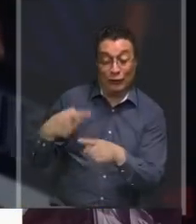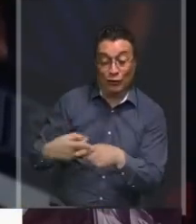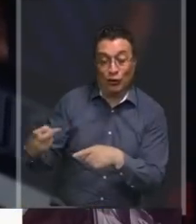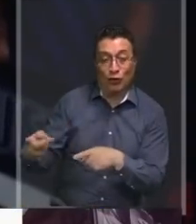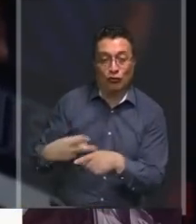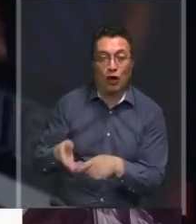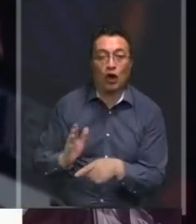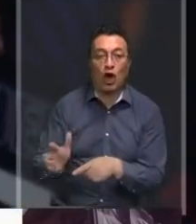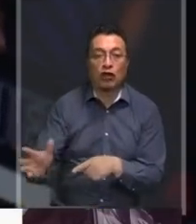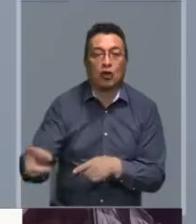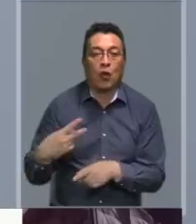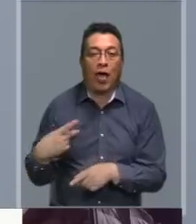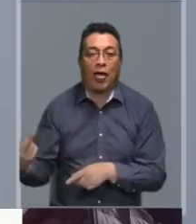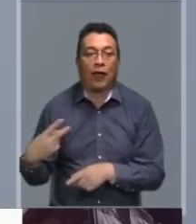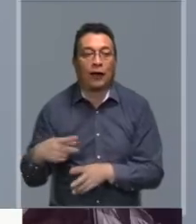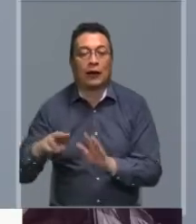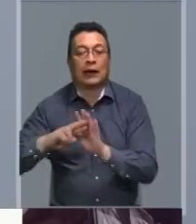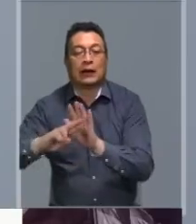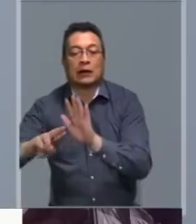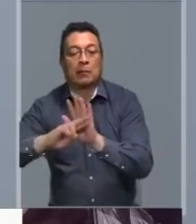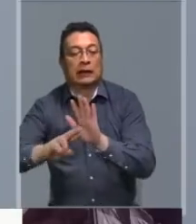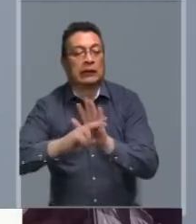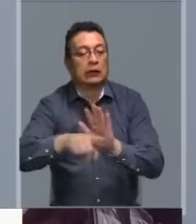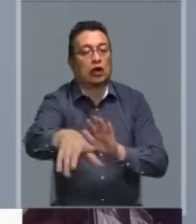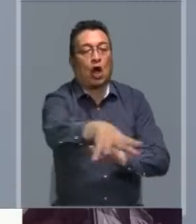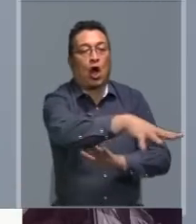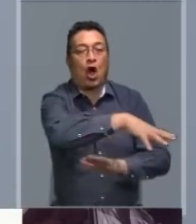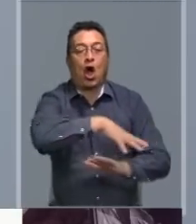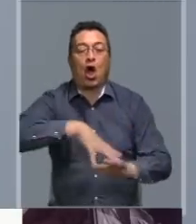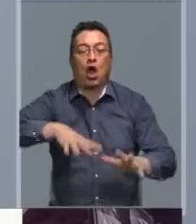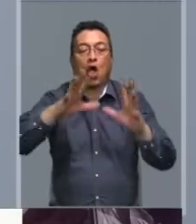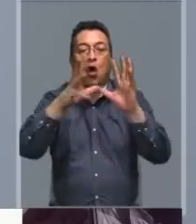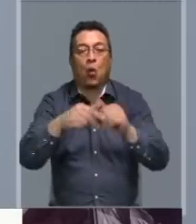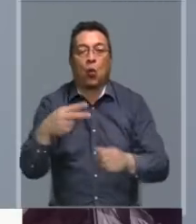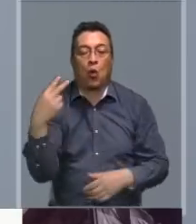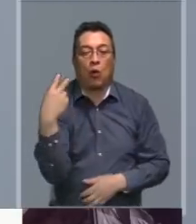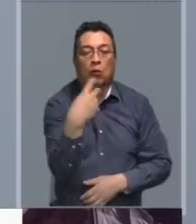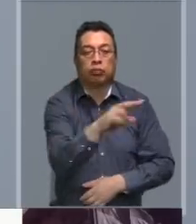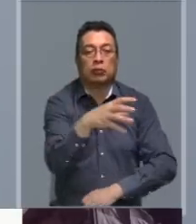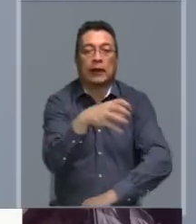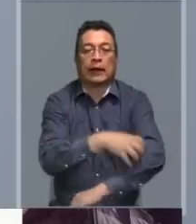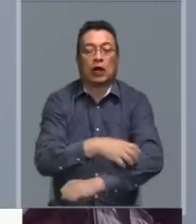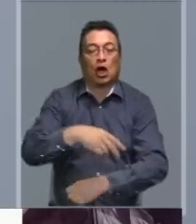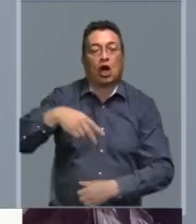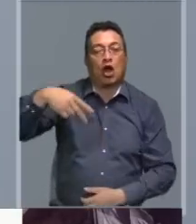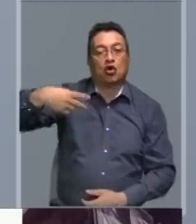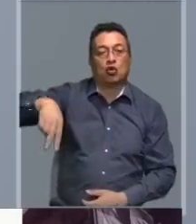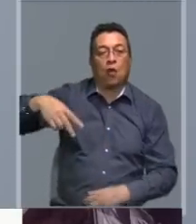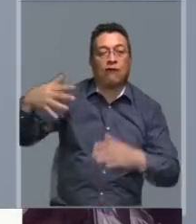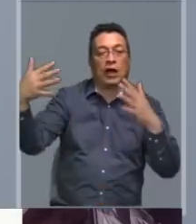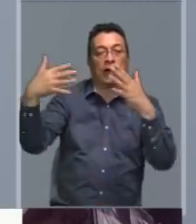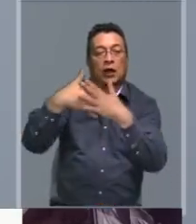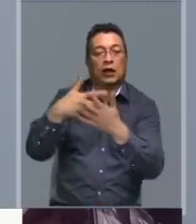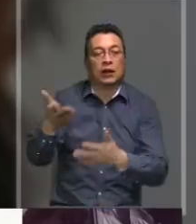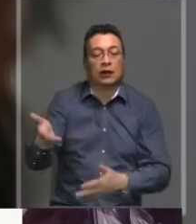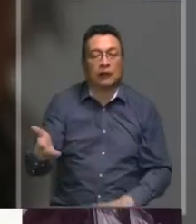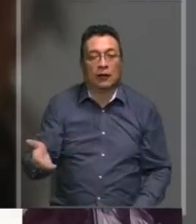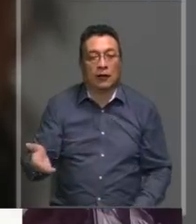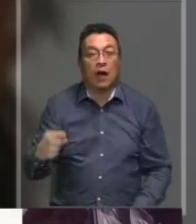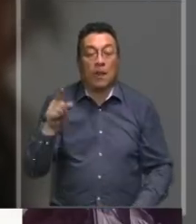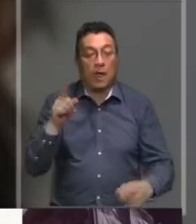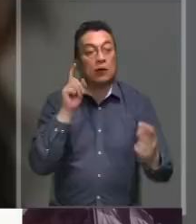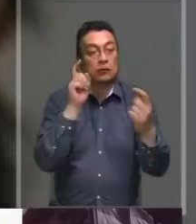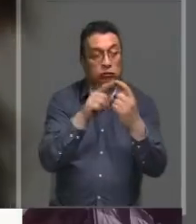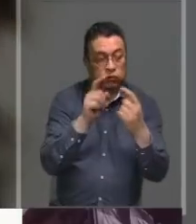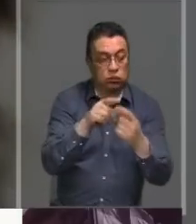continúa representando a gran parte del plantel del conjunto de la región del Ñuble. Tomamos contacto con Sergio